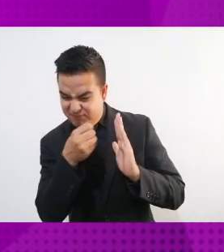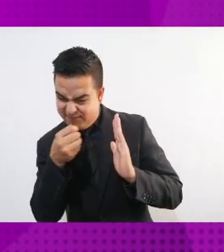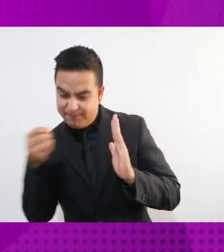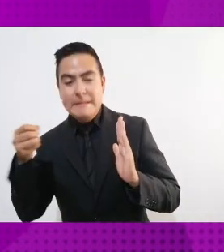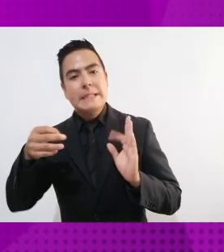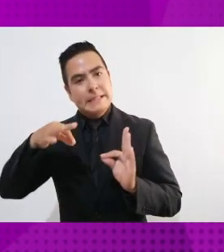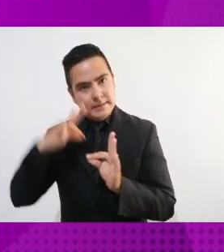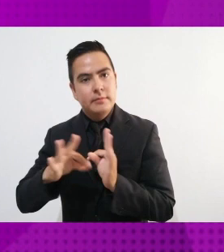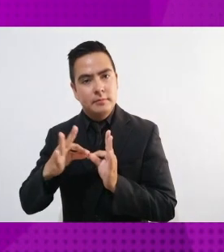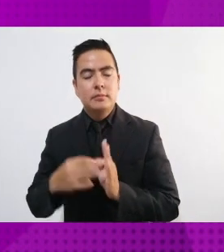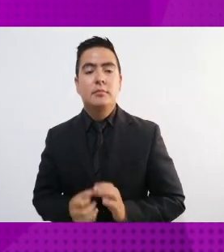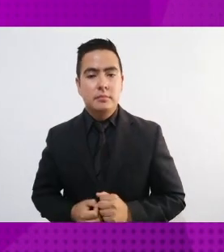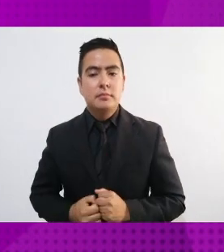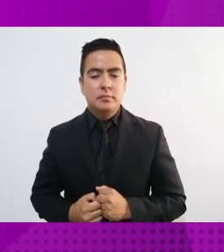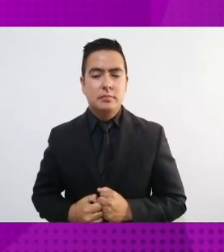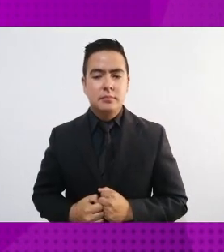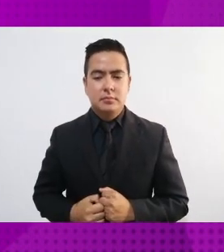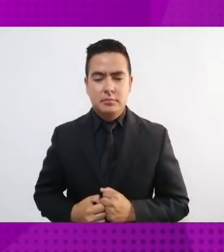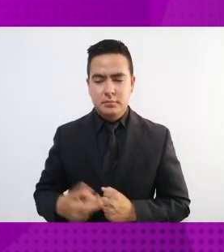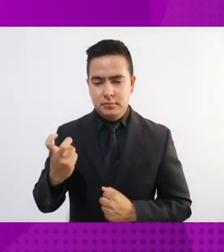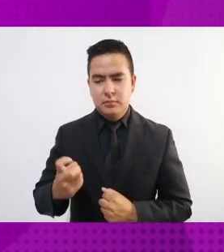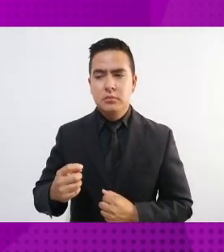cuales nosotros nos vamos